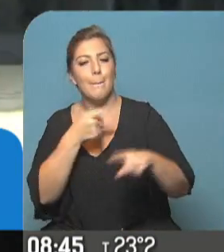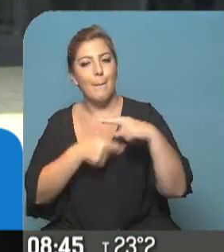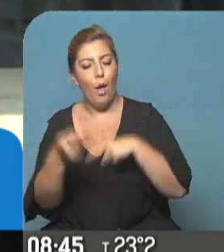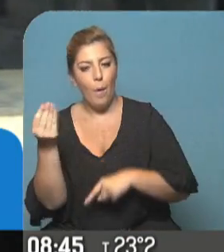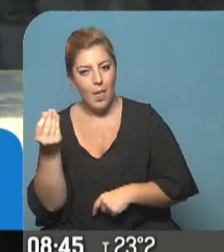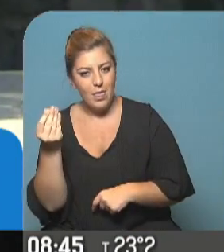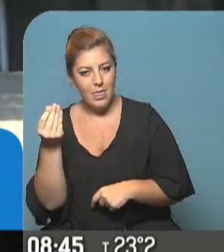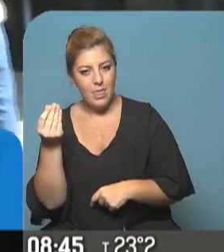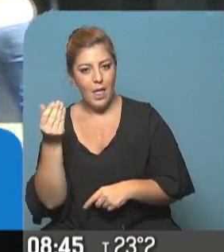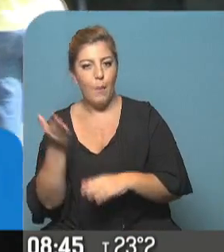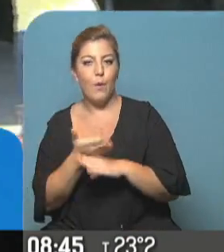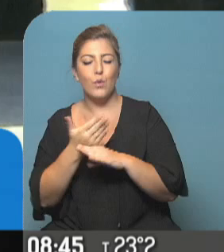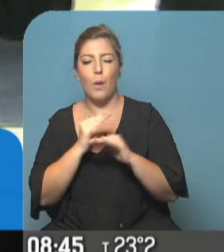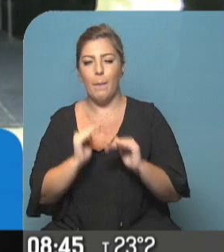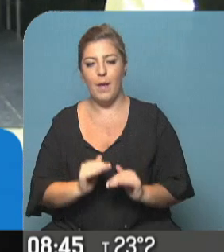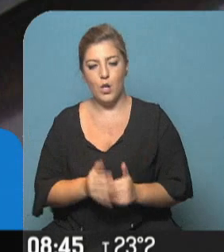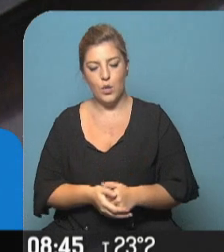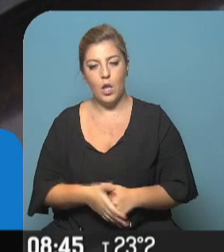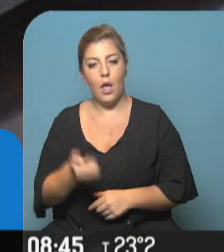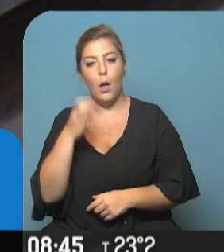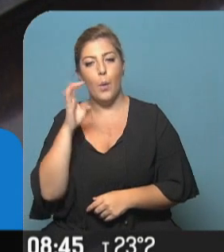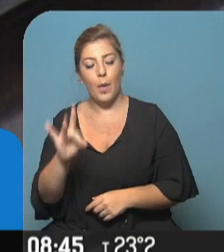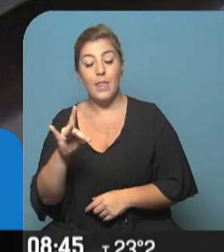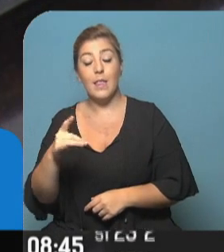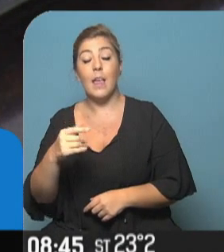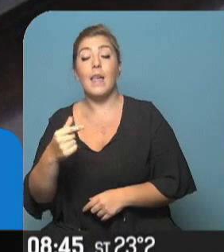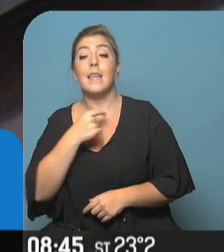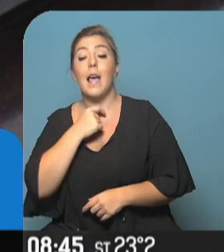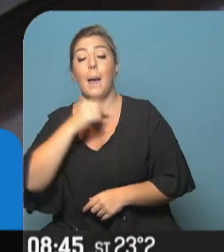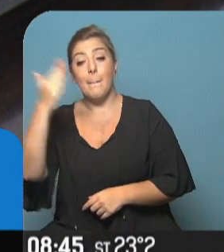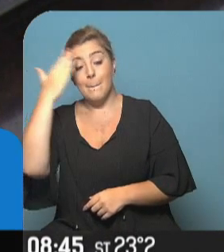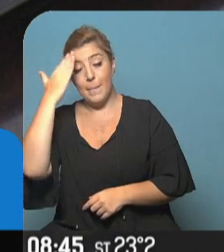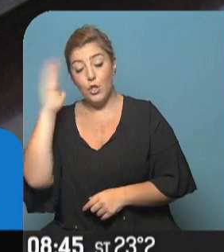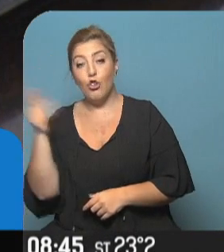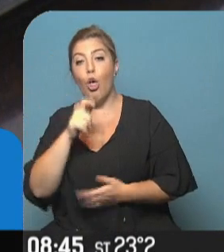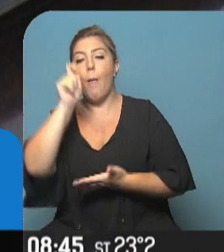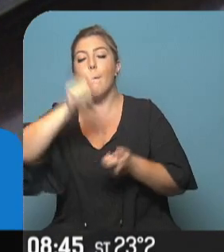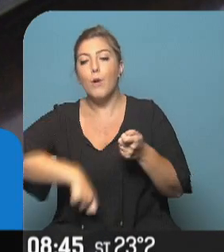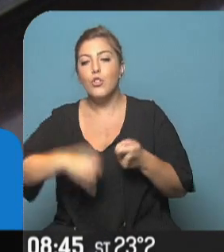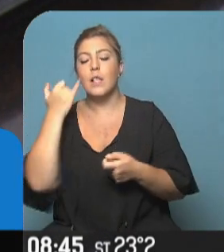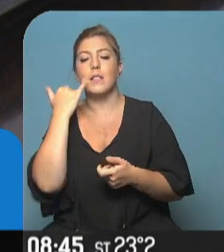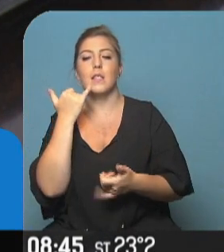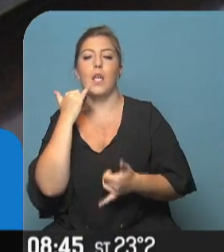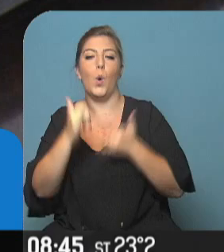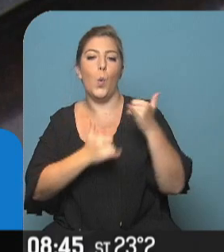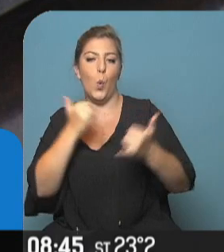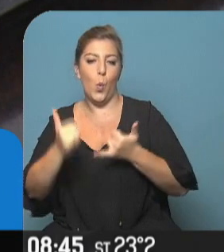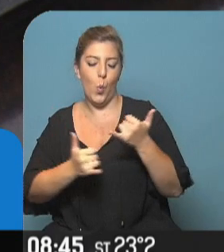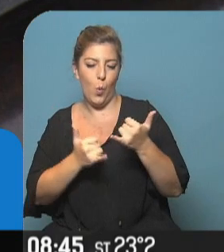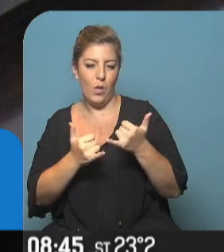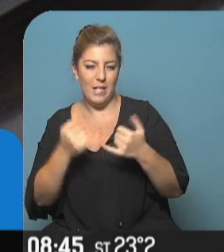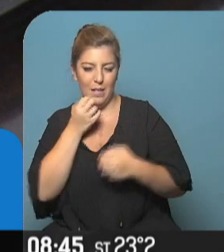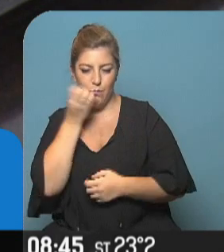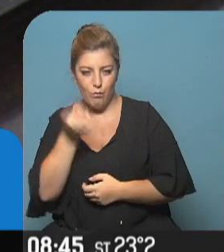producción abad espera que en marzo todos los profesionales tengan su post en et y blanqueen sus operaciones el